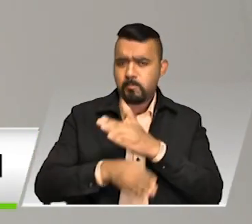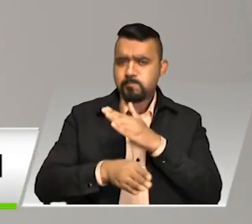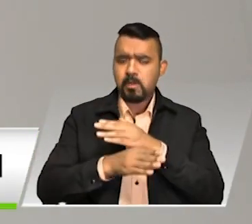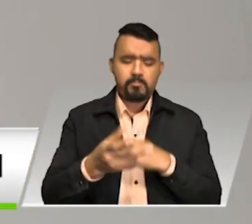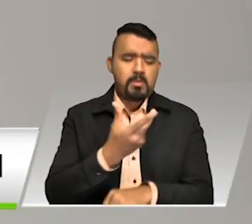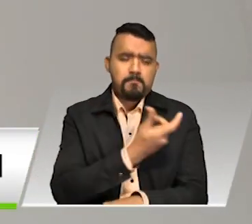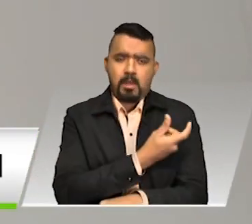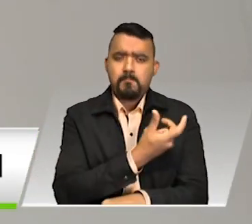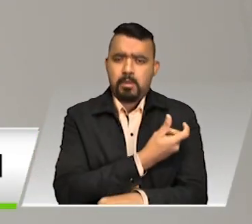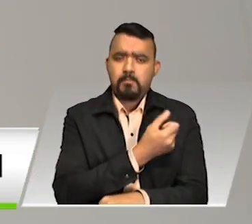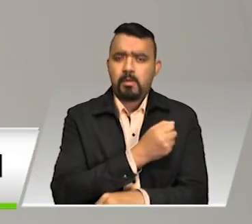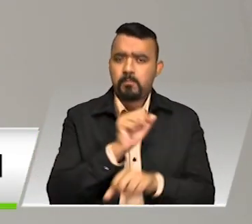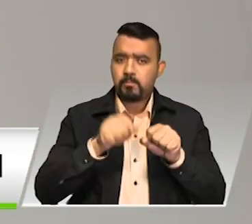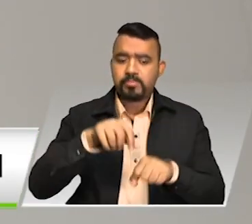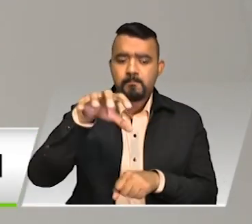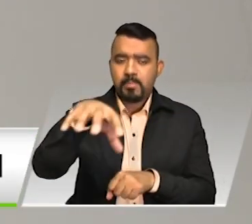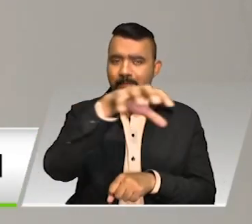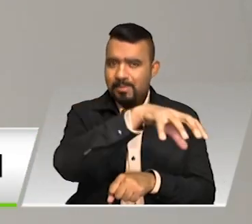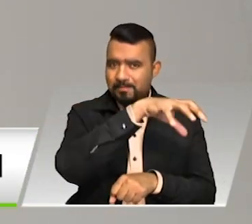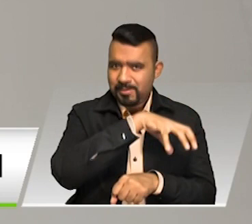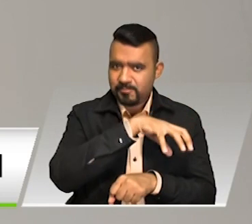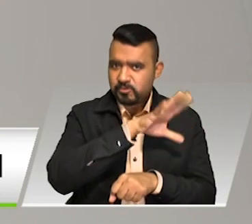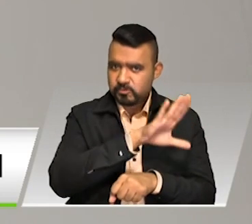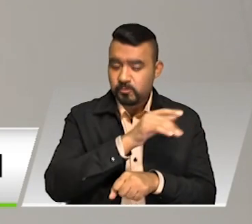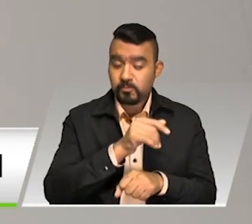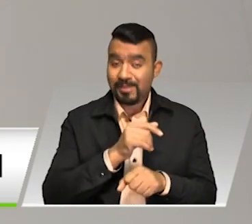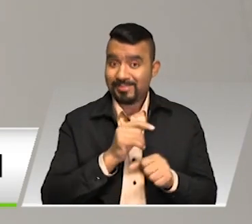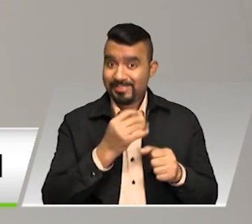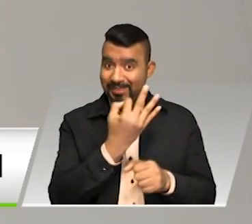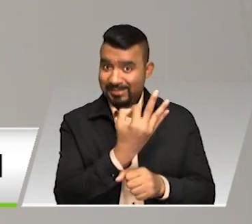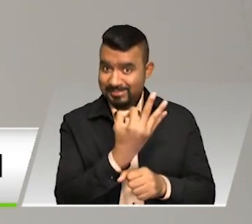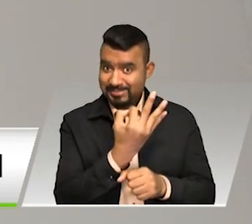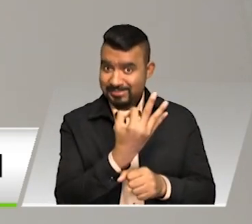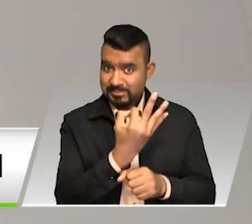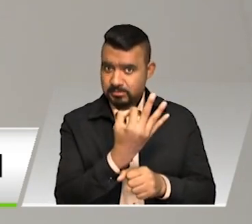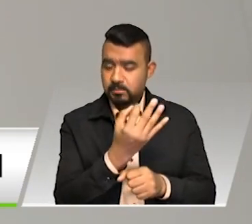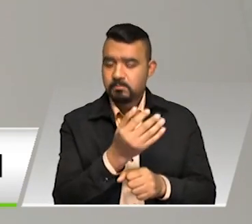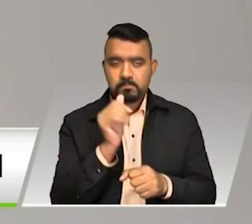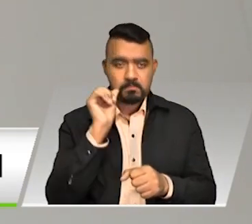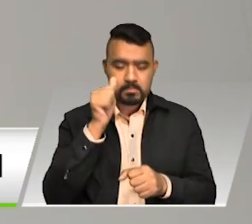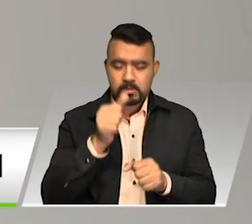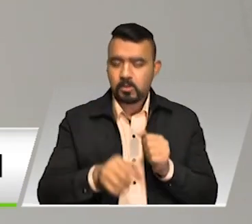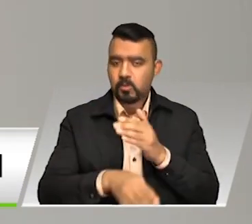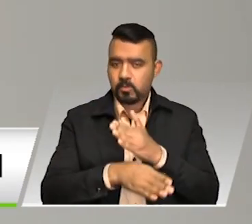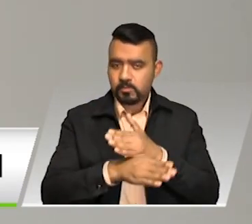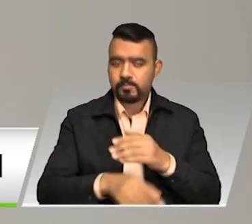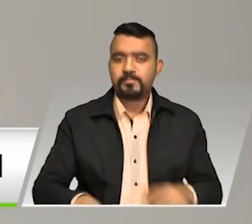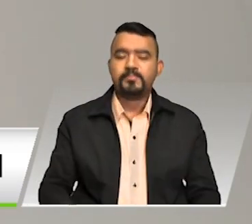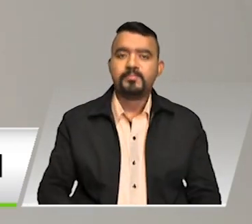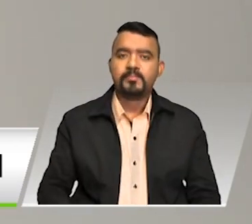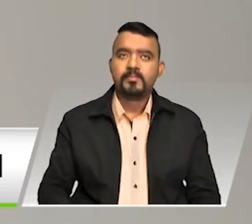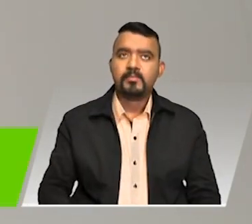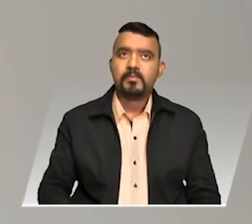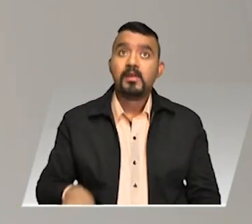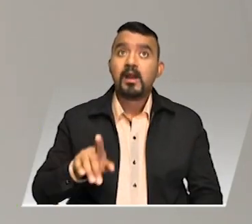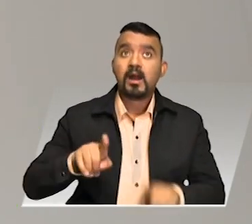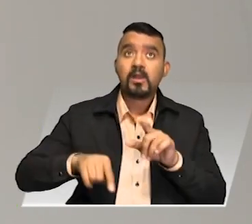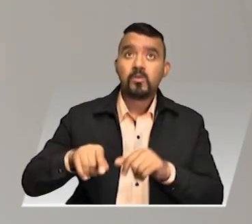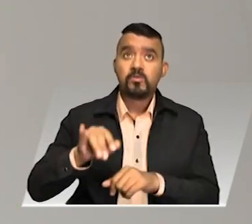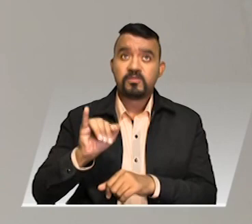IPS Humanitas, la IPS Promedal Itagüí y el Hospital del Sur con la vacunación de jóvenes mayores de 12 años. Las demás